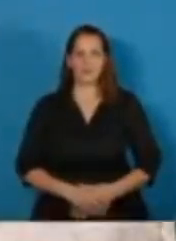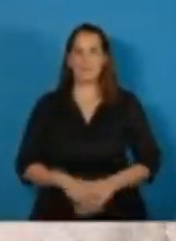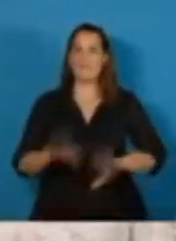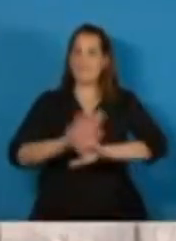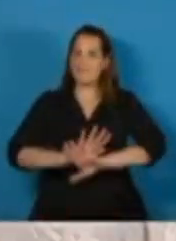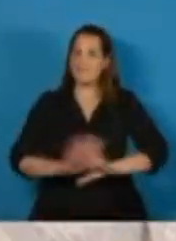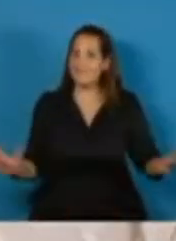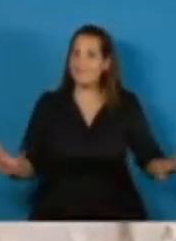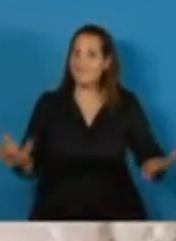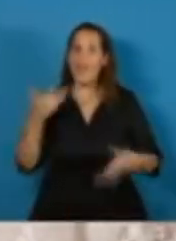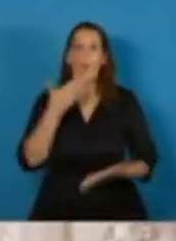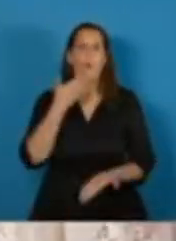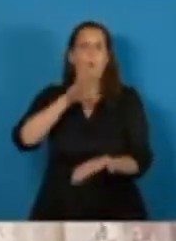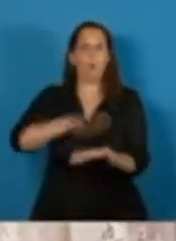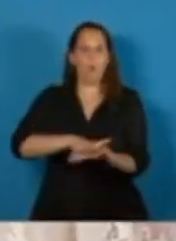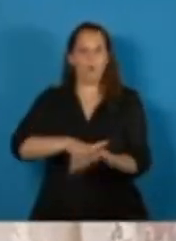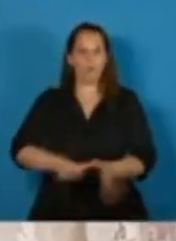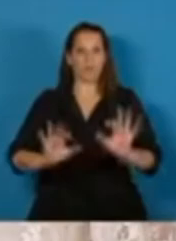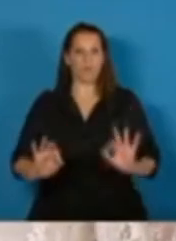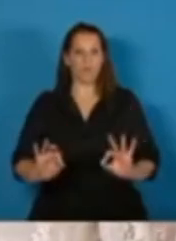Realizada la jura